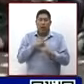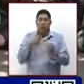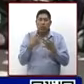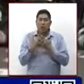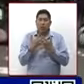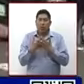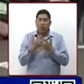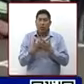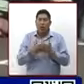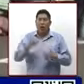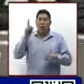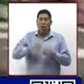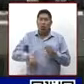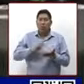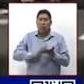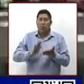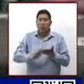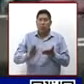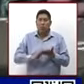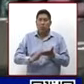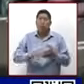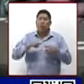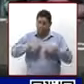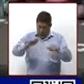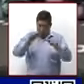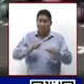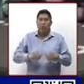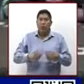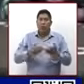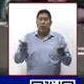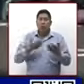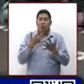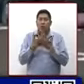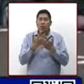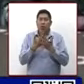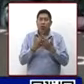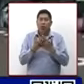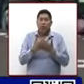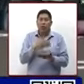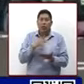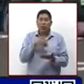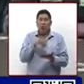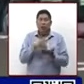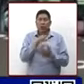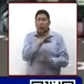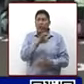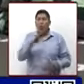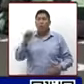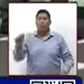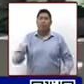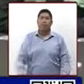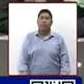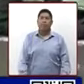cárcel sin derecho a indulto. Va a pagar esta condena en la cárcel del Abra en Cochabamba.